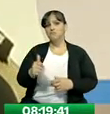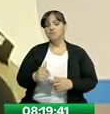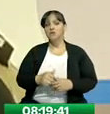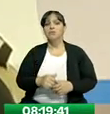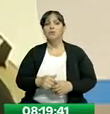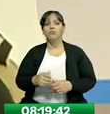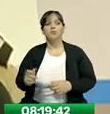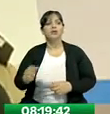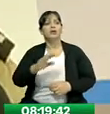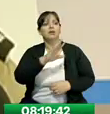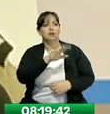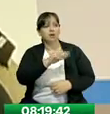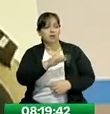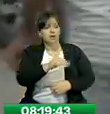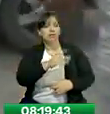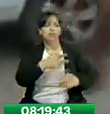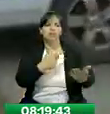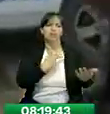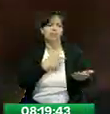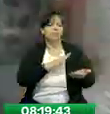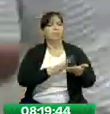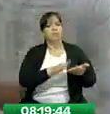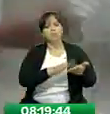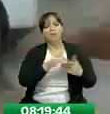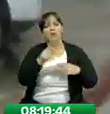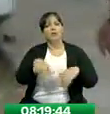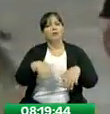comunicarse iban a ser la devolución del dinero